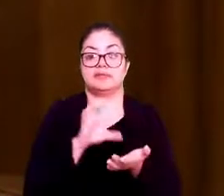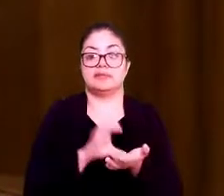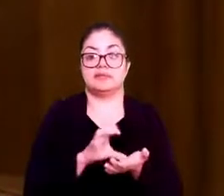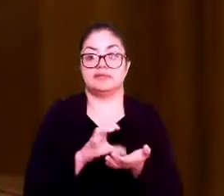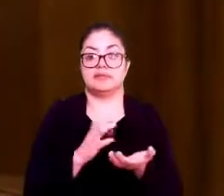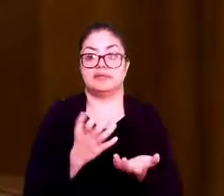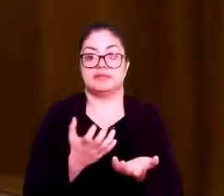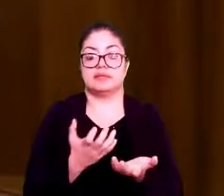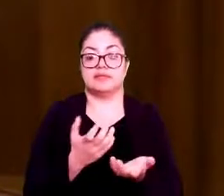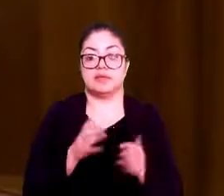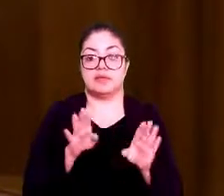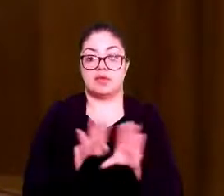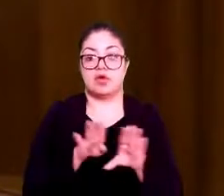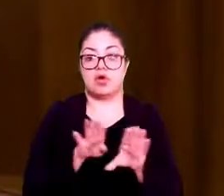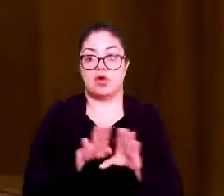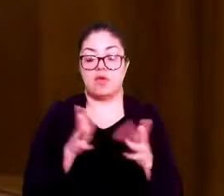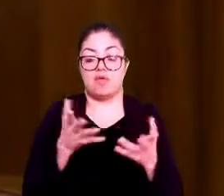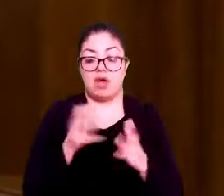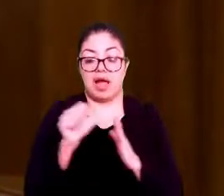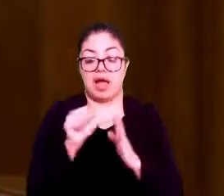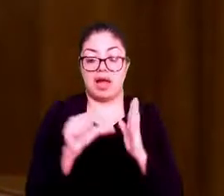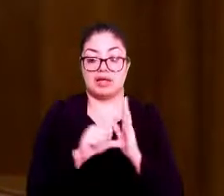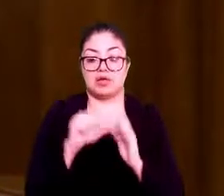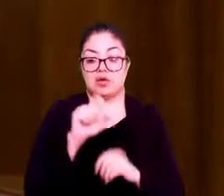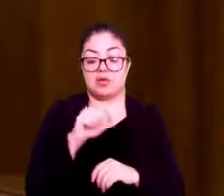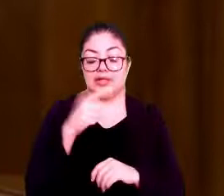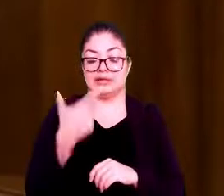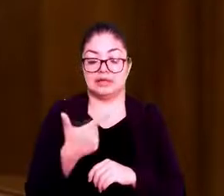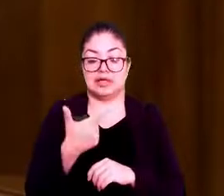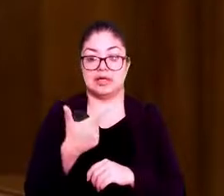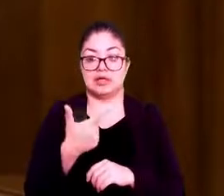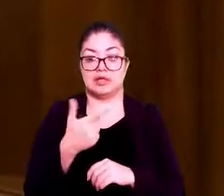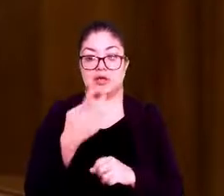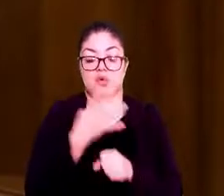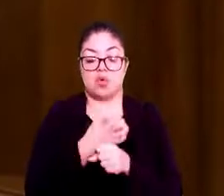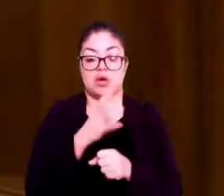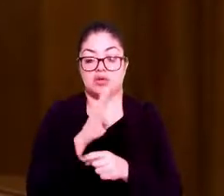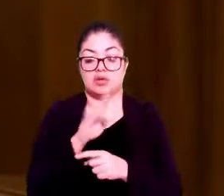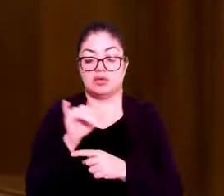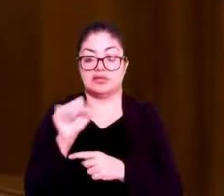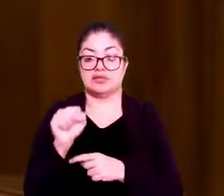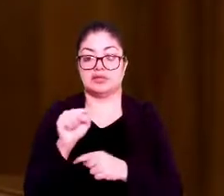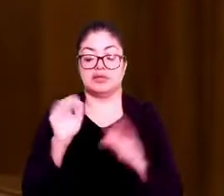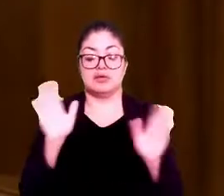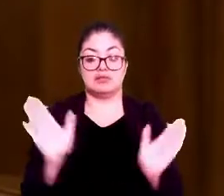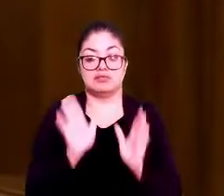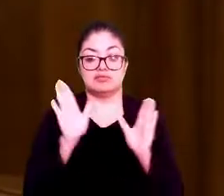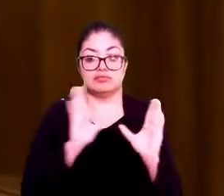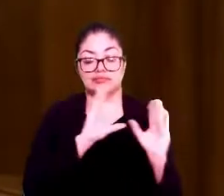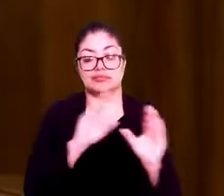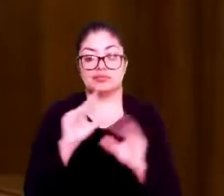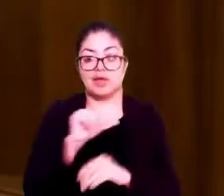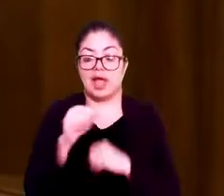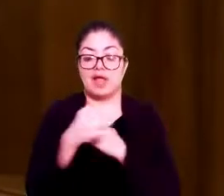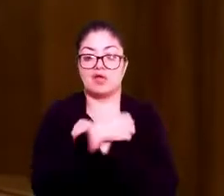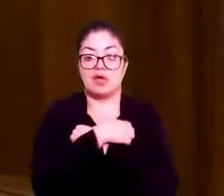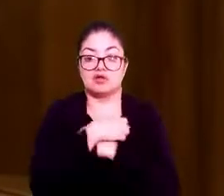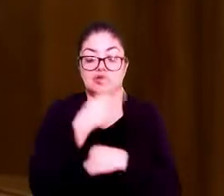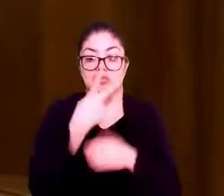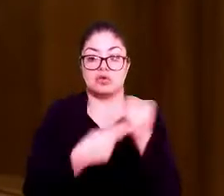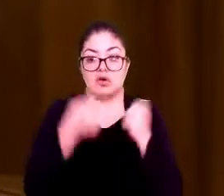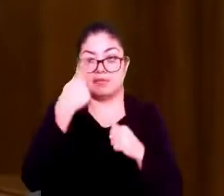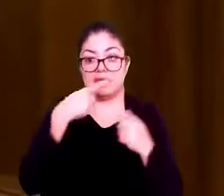para quedar como sigue. Artículo 27. Cuarto bis, impulsar y fomentar la modalidad de educación dual para